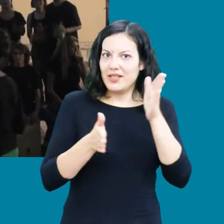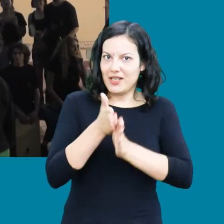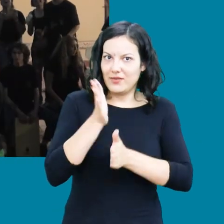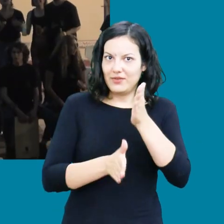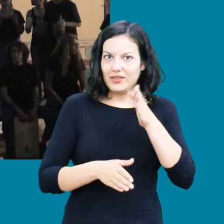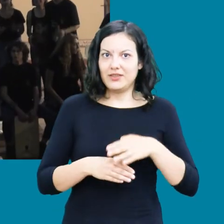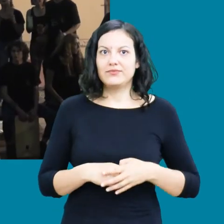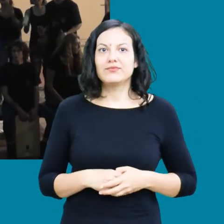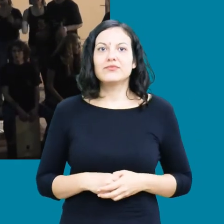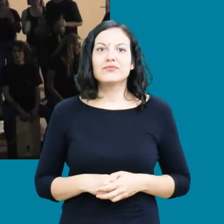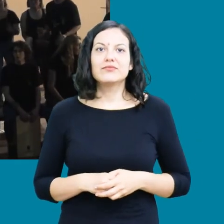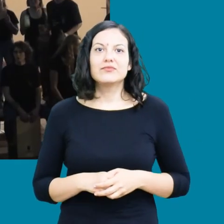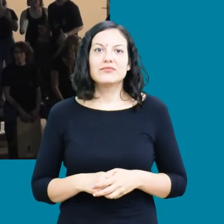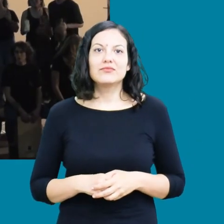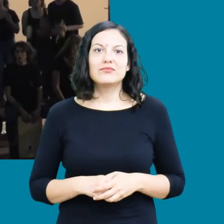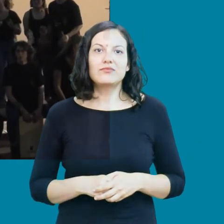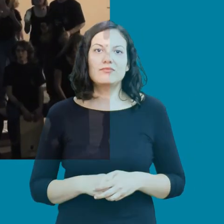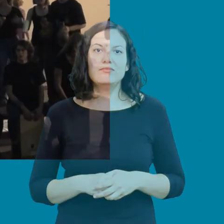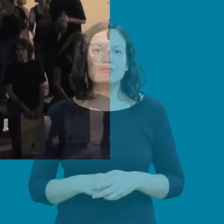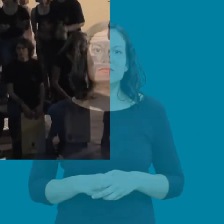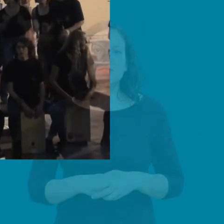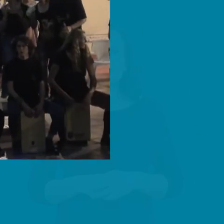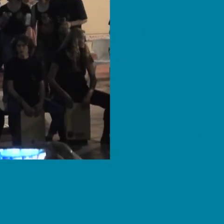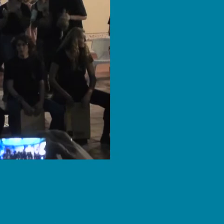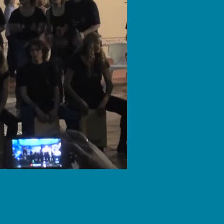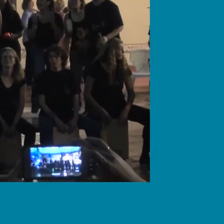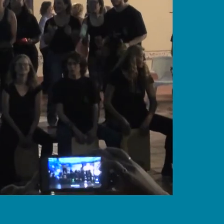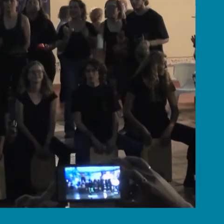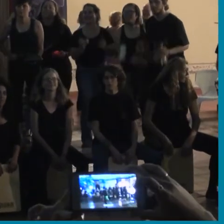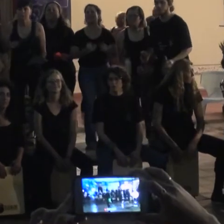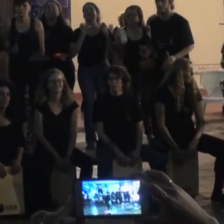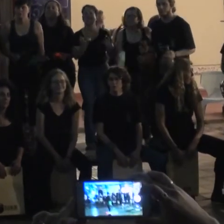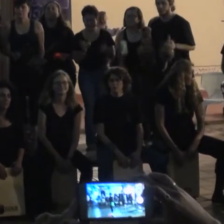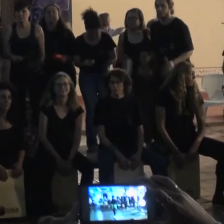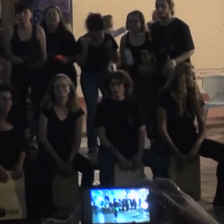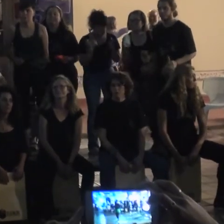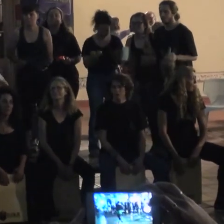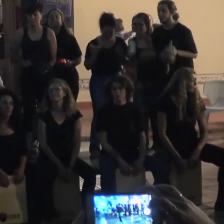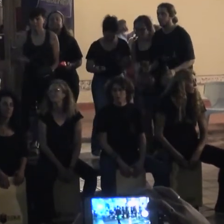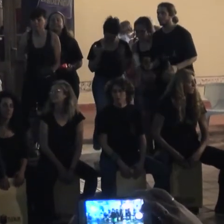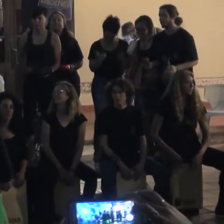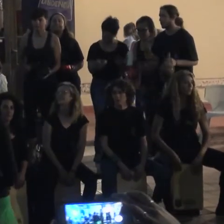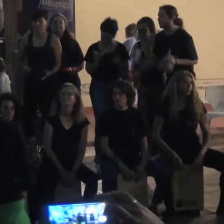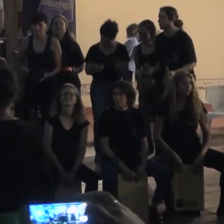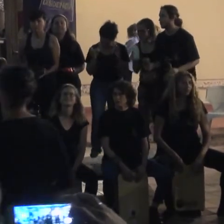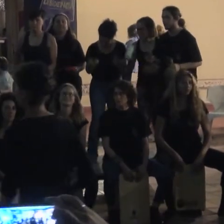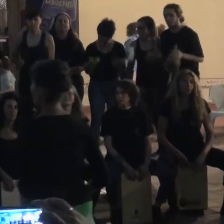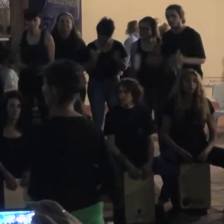I'm sorry.